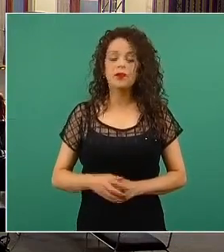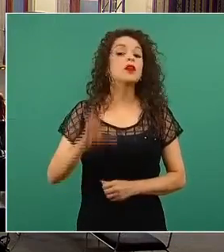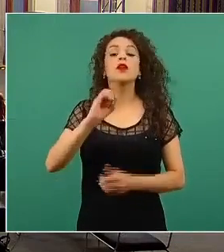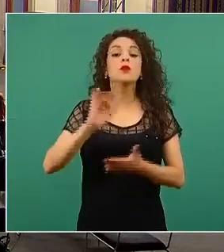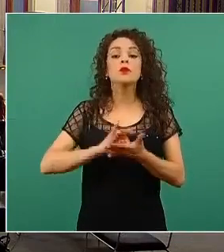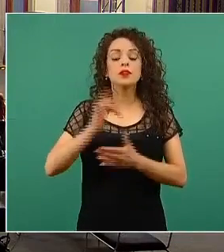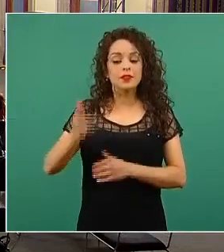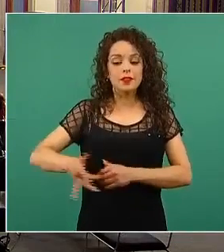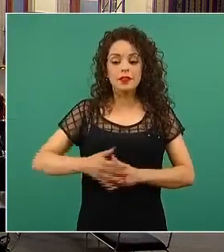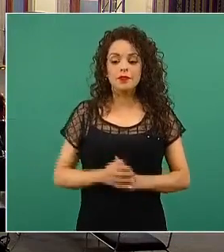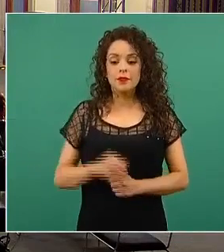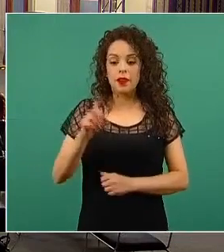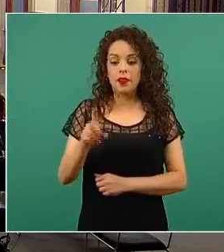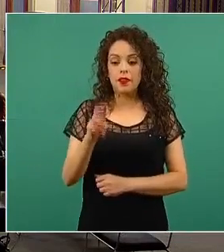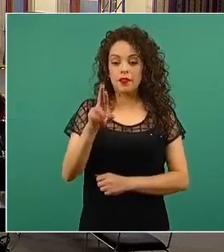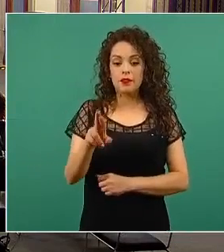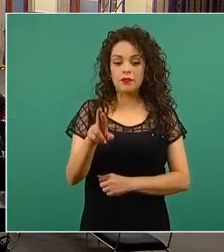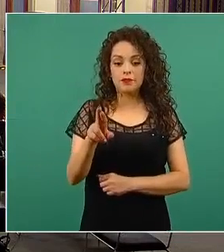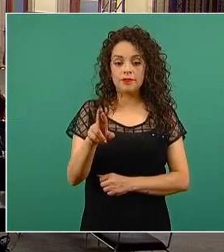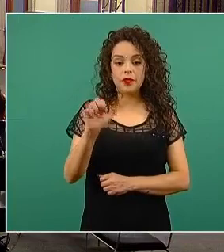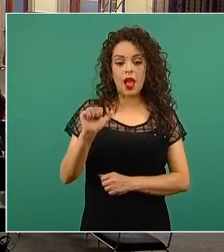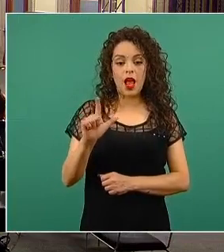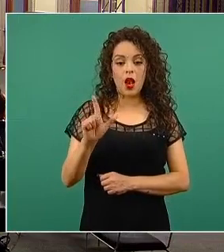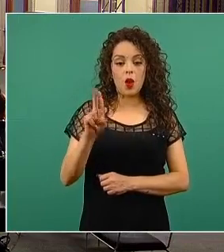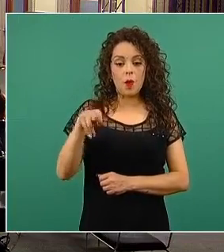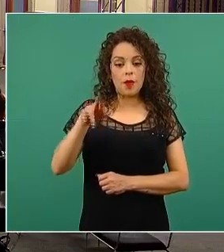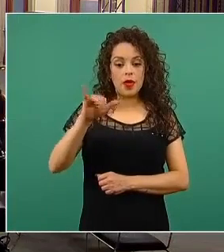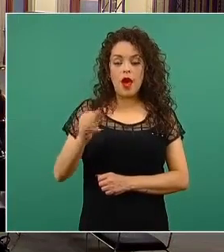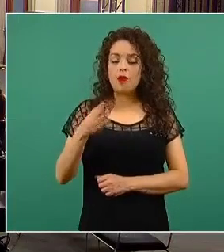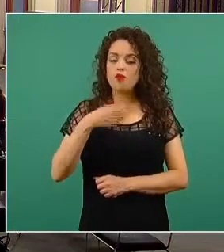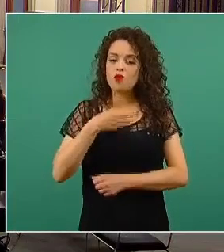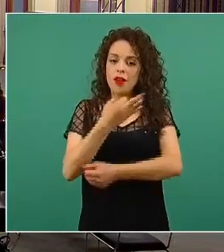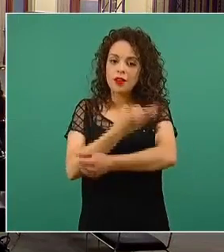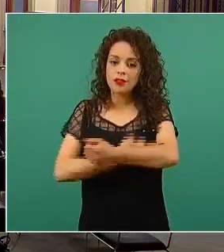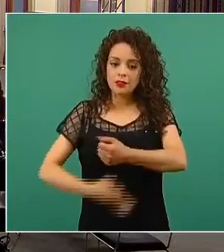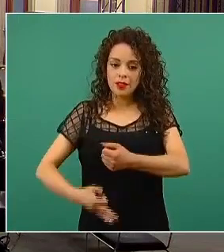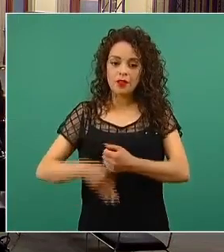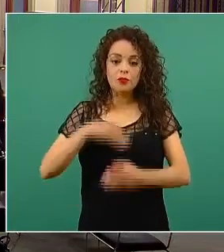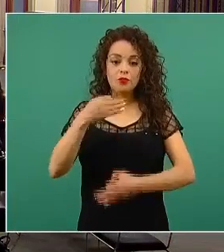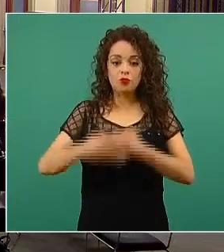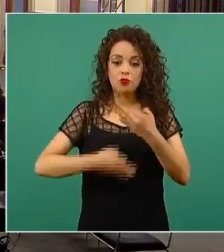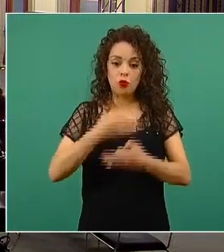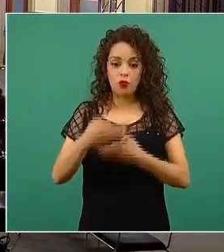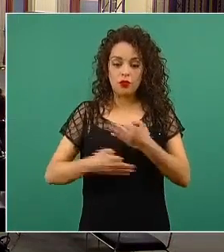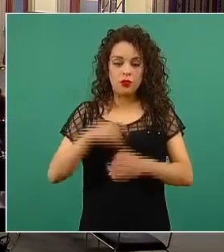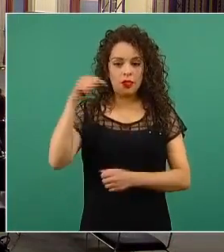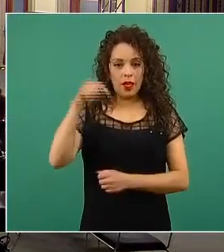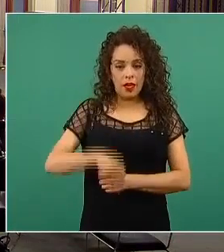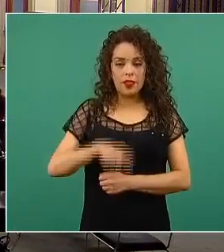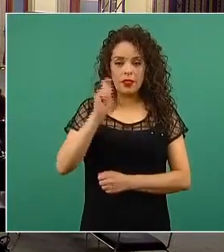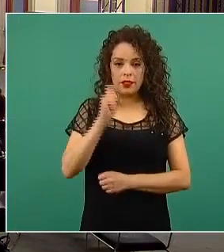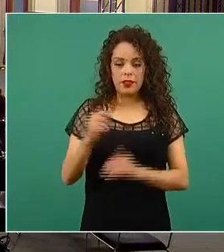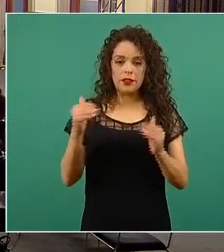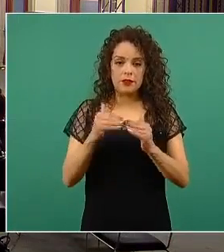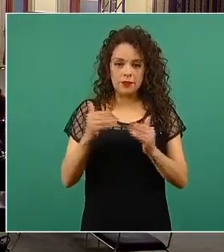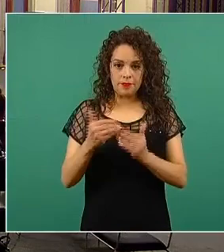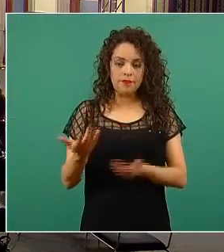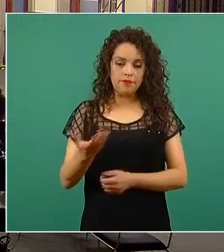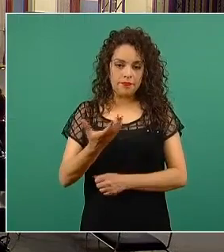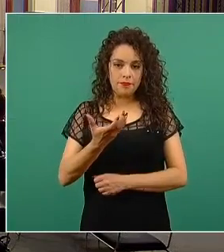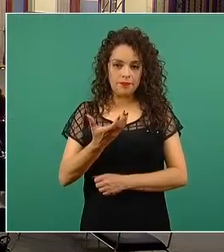Muchísimas gracias, doctor Alomía. Muy buenas tardes, tengan todas y todos aquí en Palacio Nacional